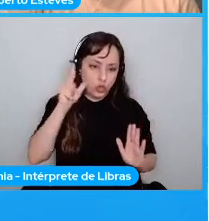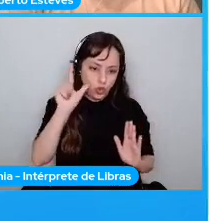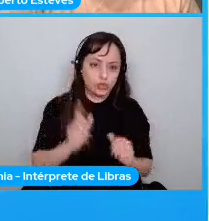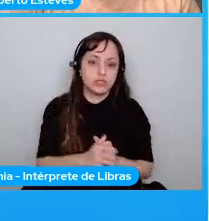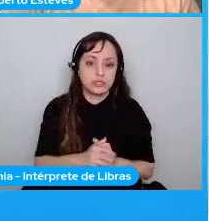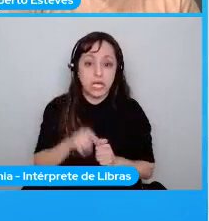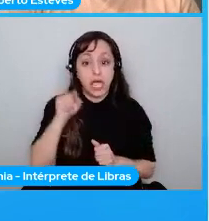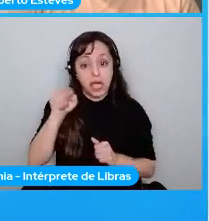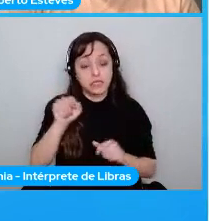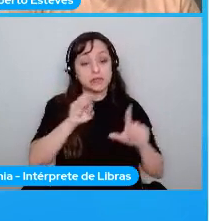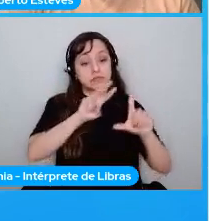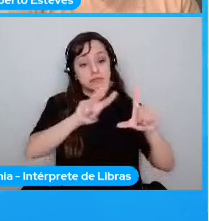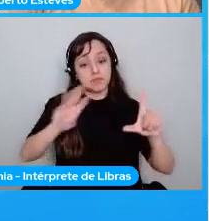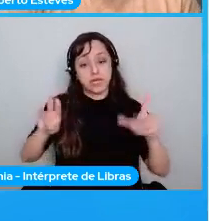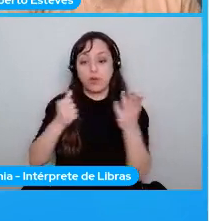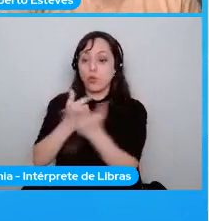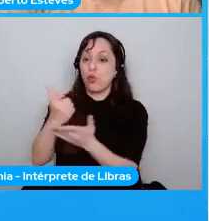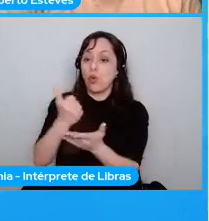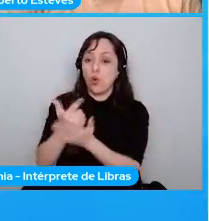públicas.